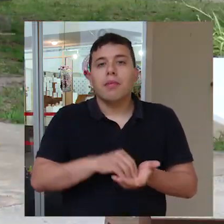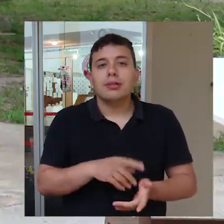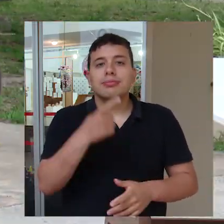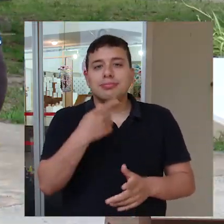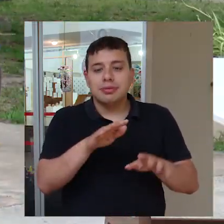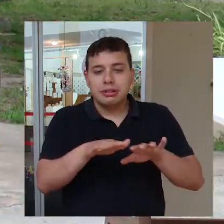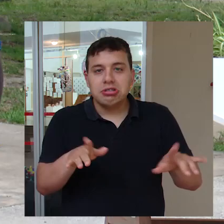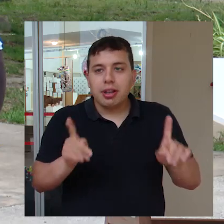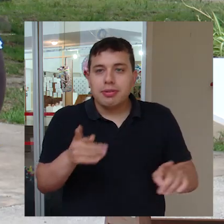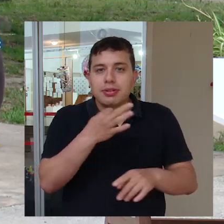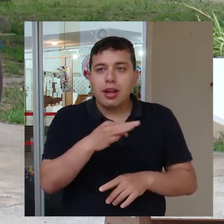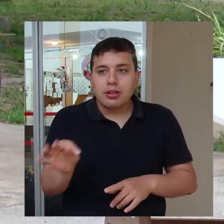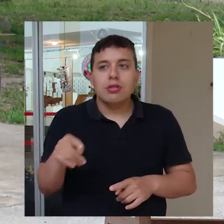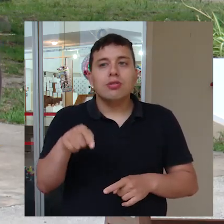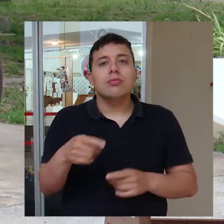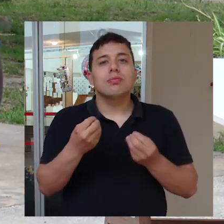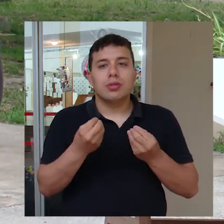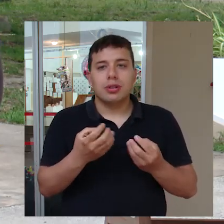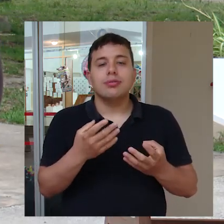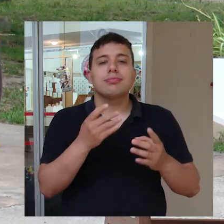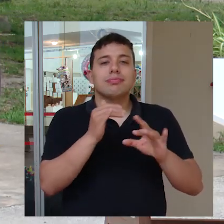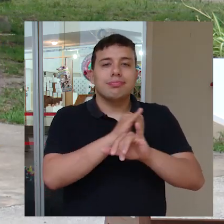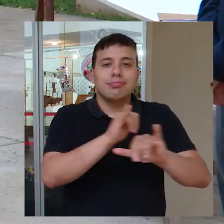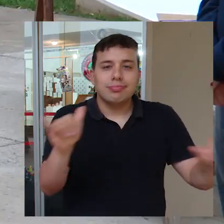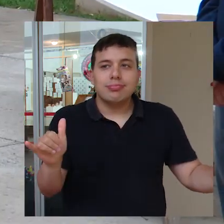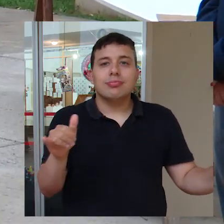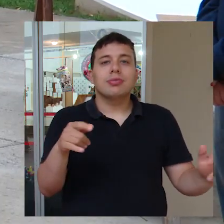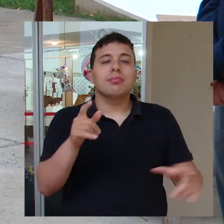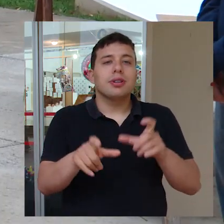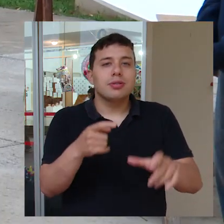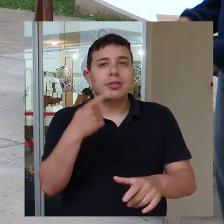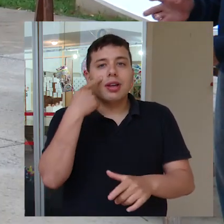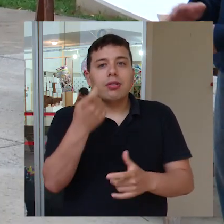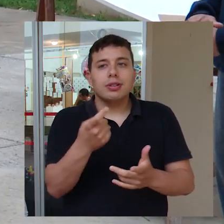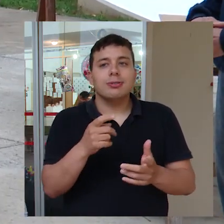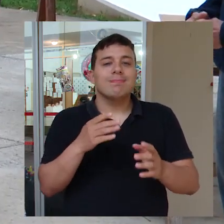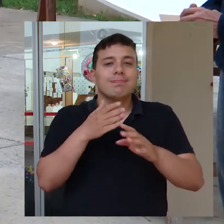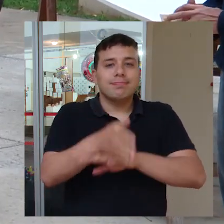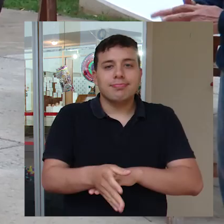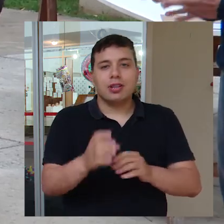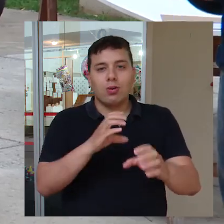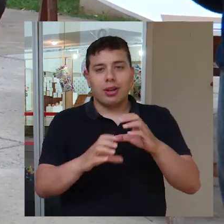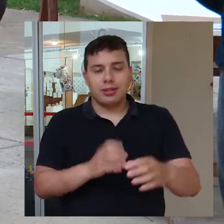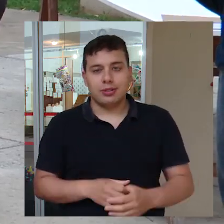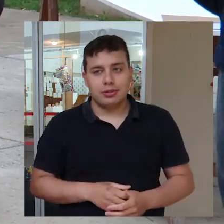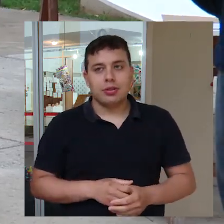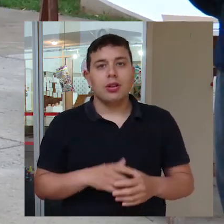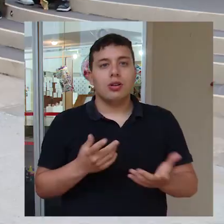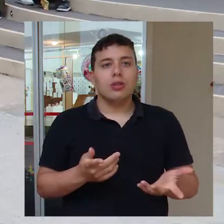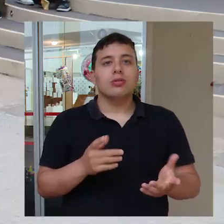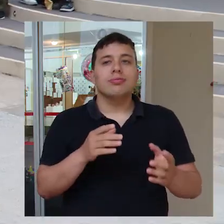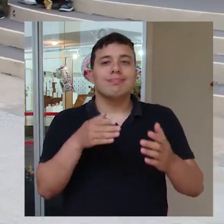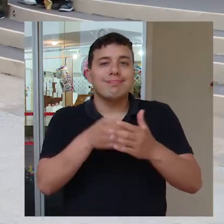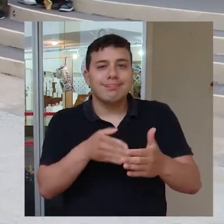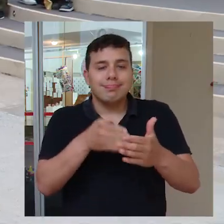familiares para seguir visibilizando, concientizando y seguir rompiendo las barreras con la persona sorda. Las barreras de la